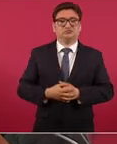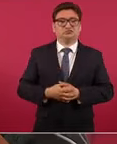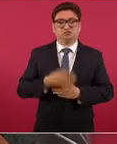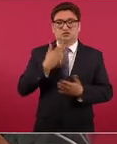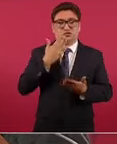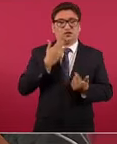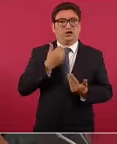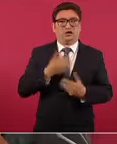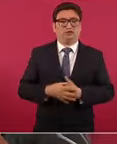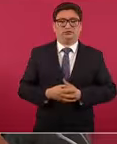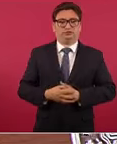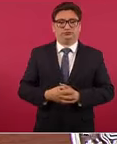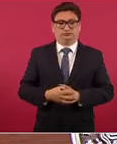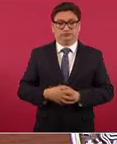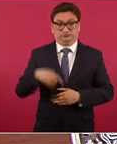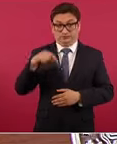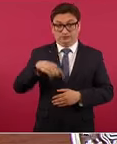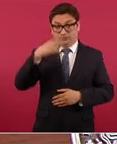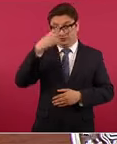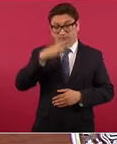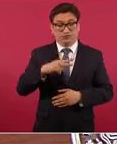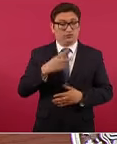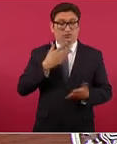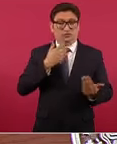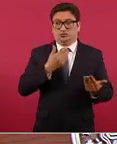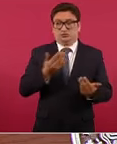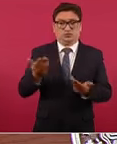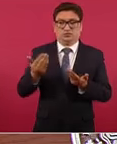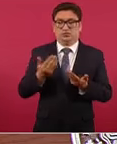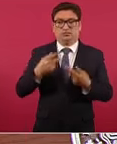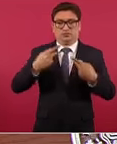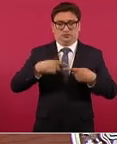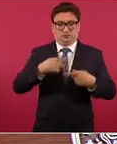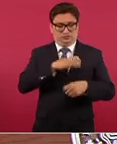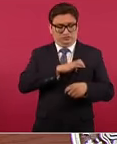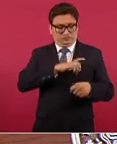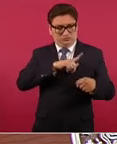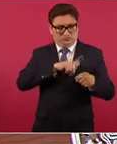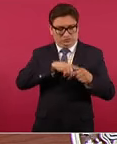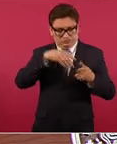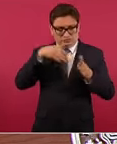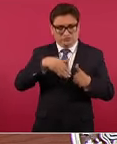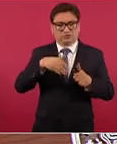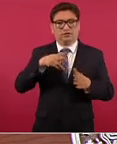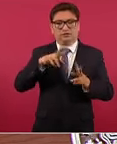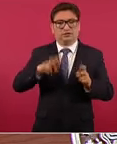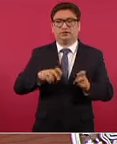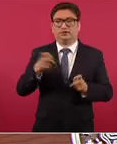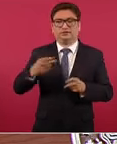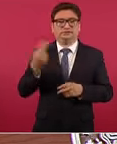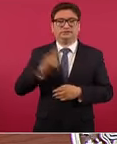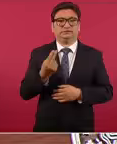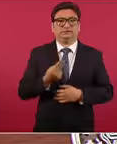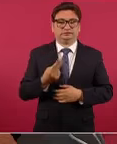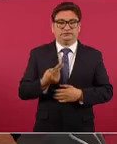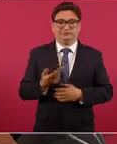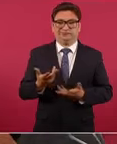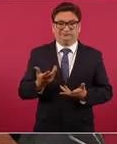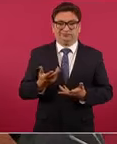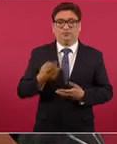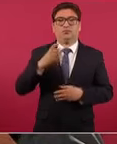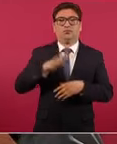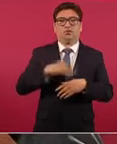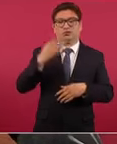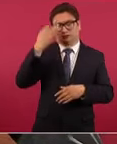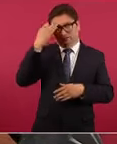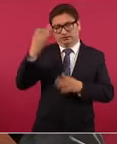no tenemos en méxico los especialistas que necesitamos el periodo neoliberal